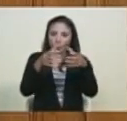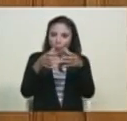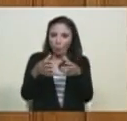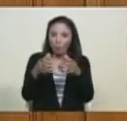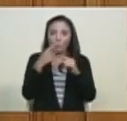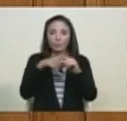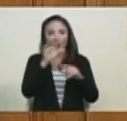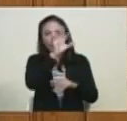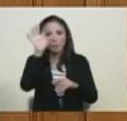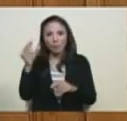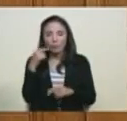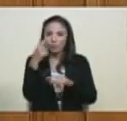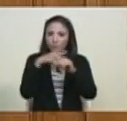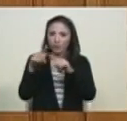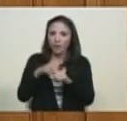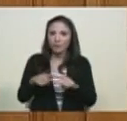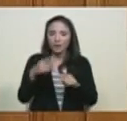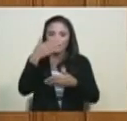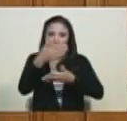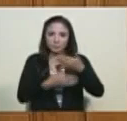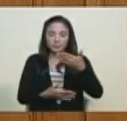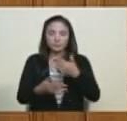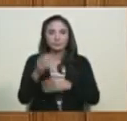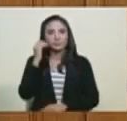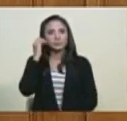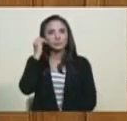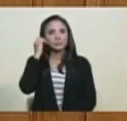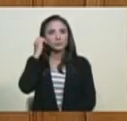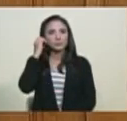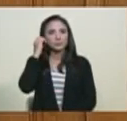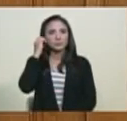mundo que en la condena,